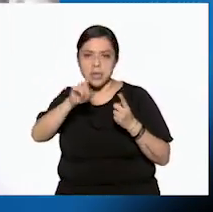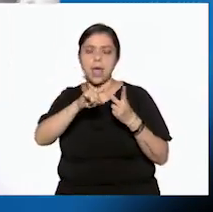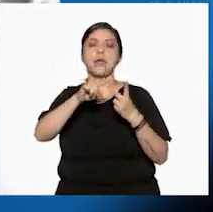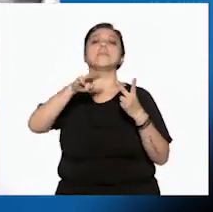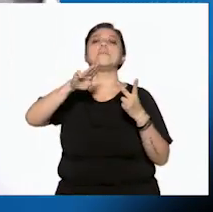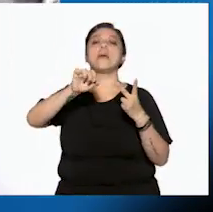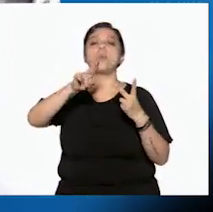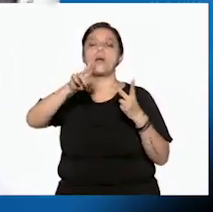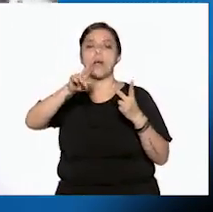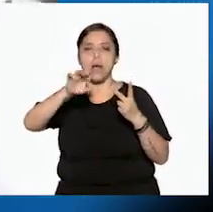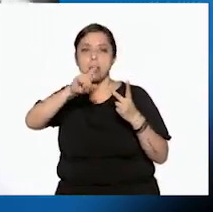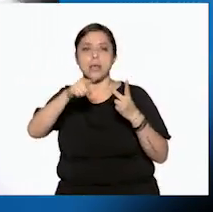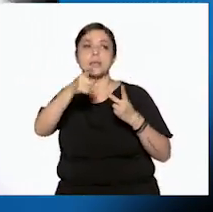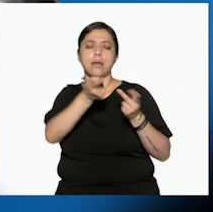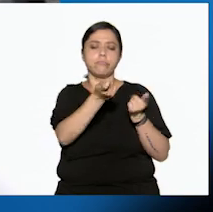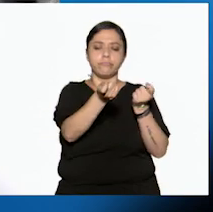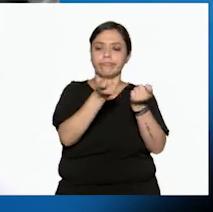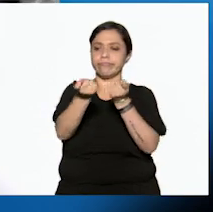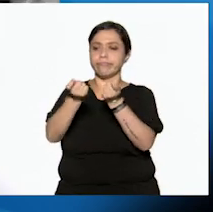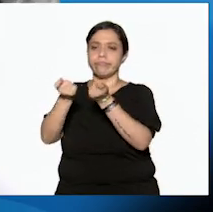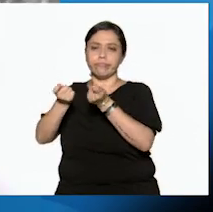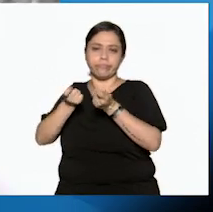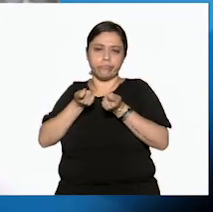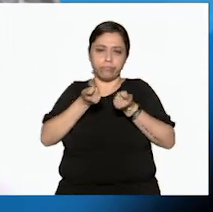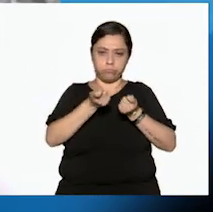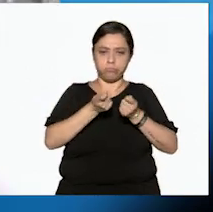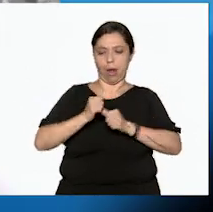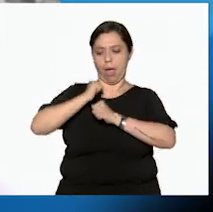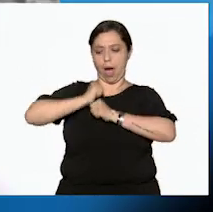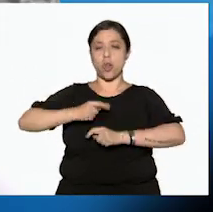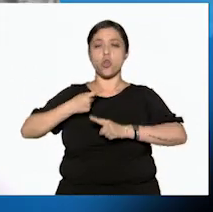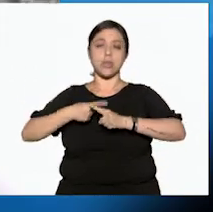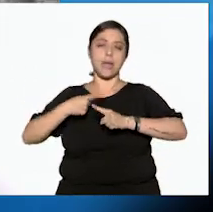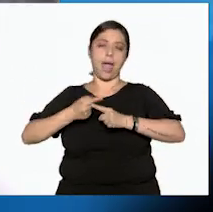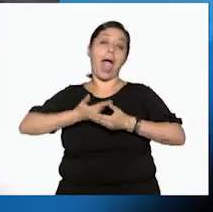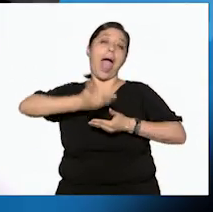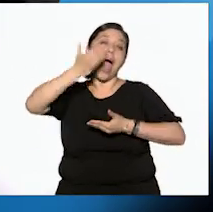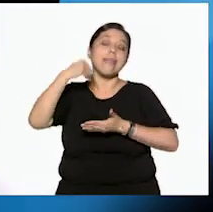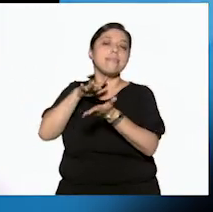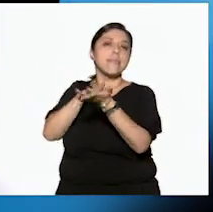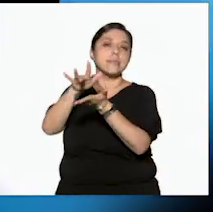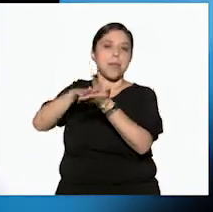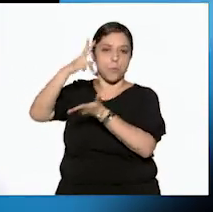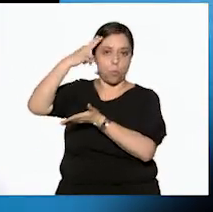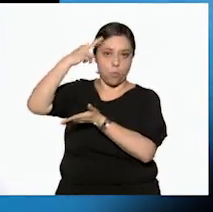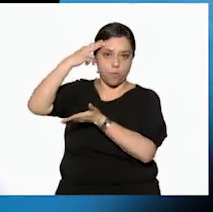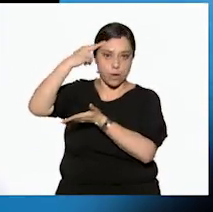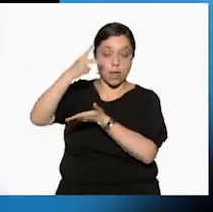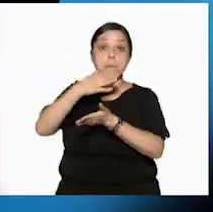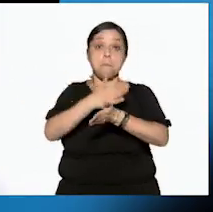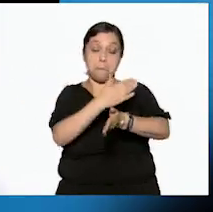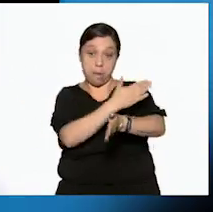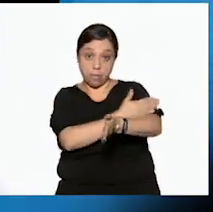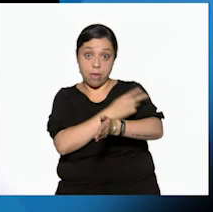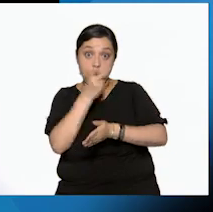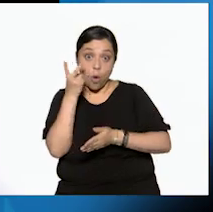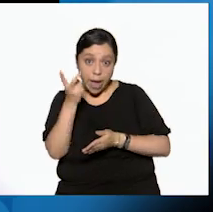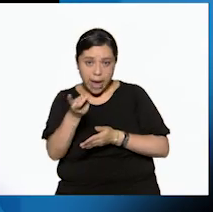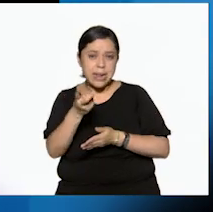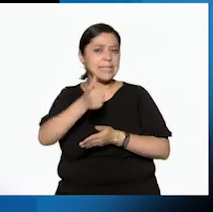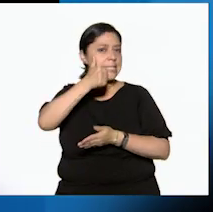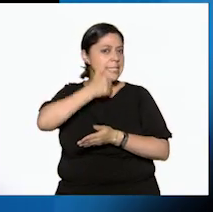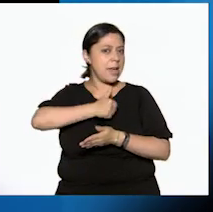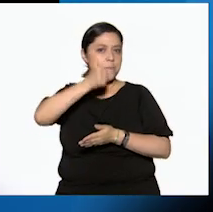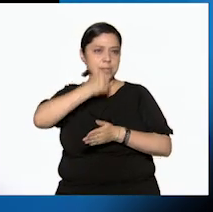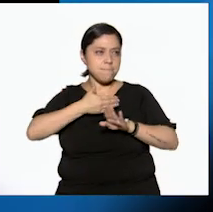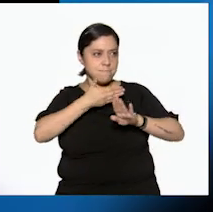controladas por el ejército regular que se encontraba en manos de exporfiristas. Por lo demás, Madero era víctima de un constante